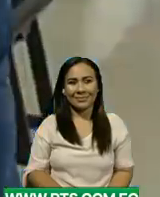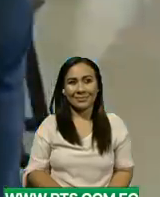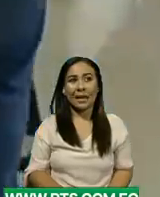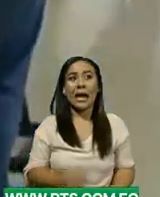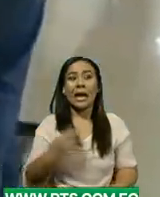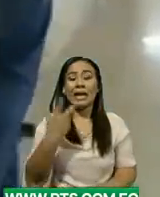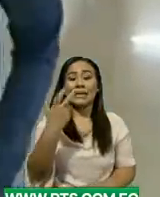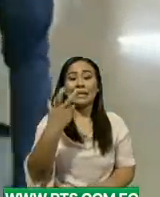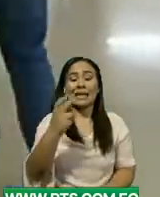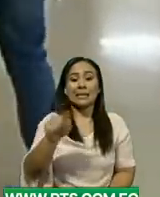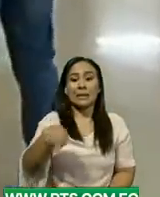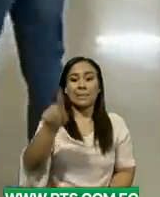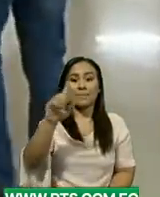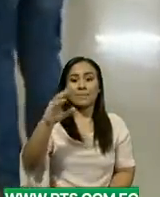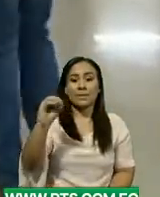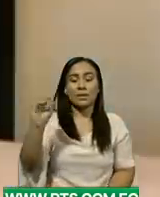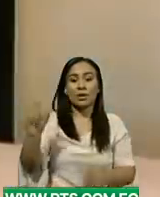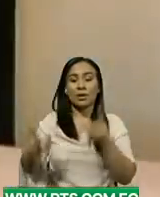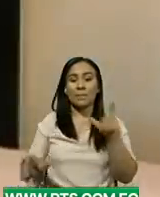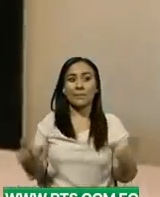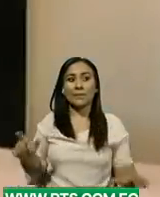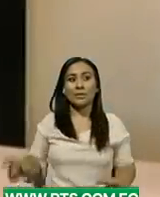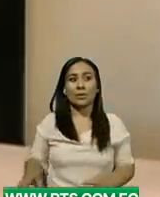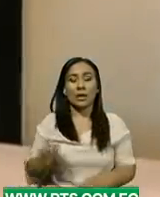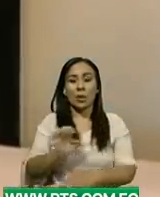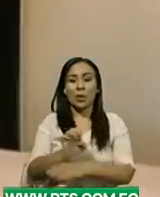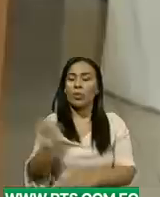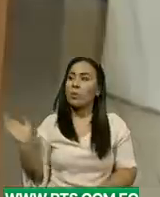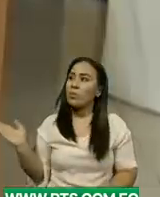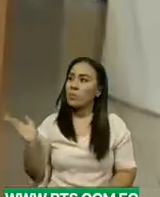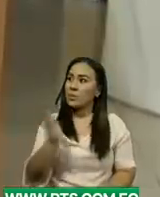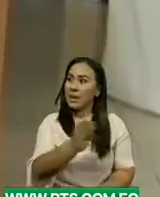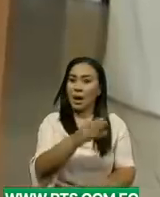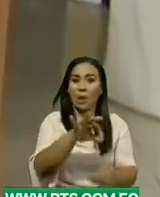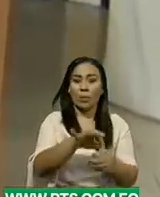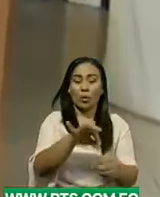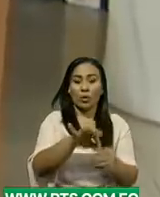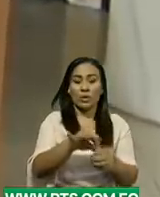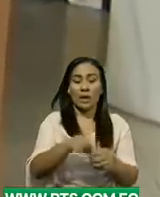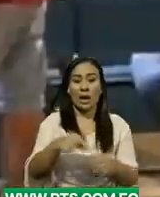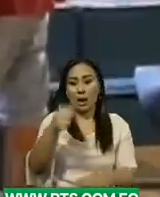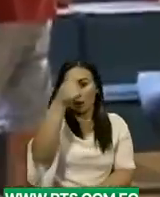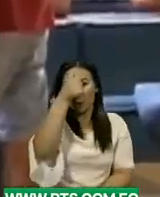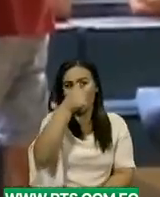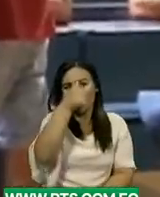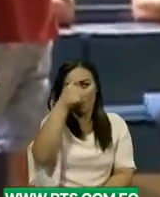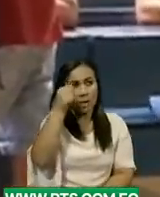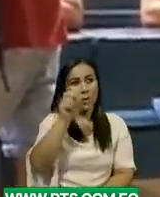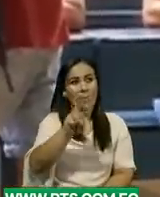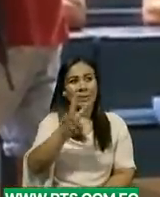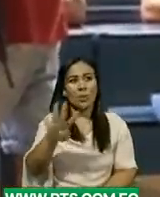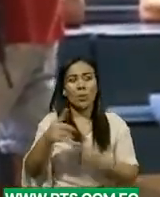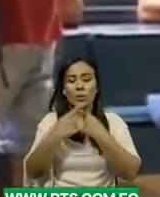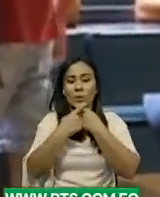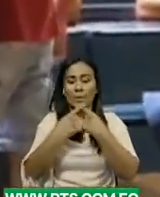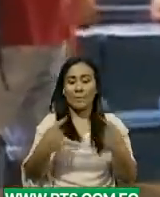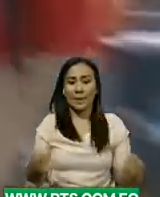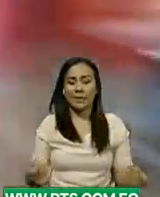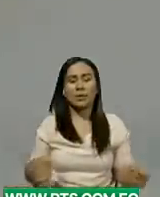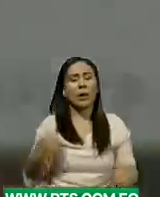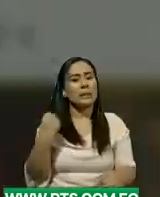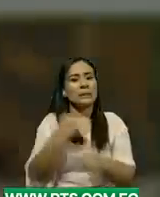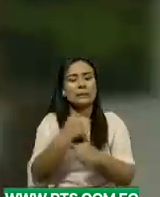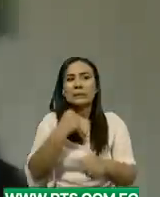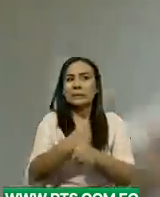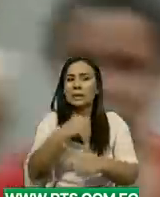De 13 millones de ecuatorianos están habilitados para votar en los comicios seccionales de este domingo 24 de marzo. Intensa